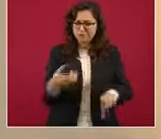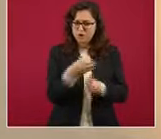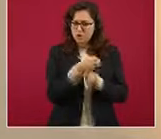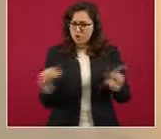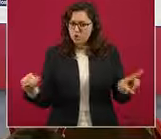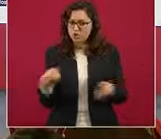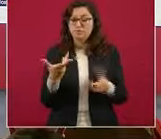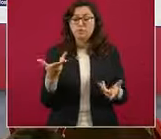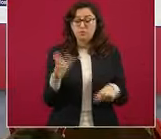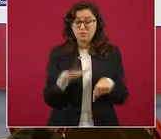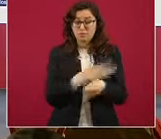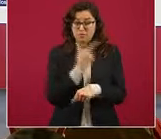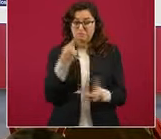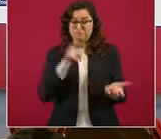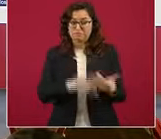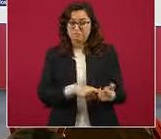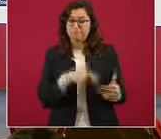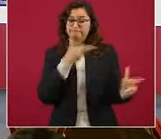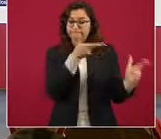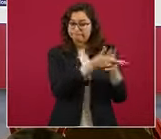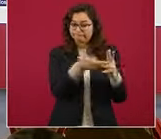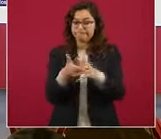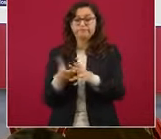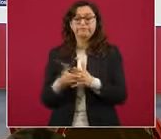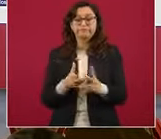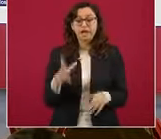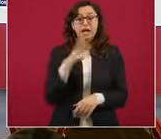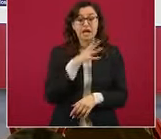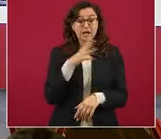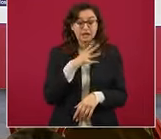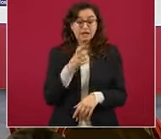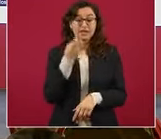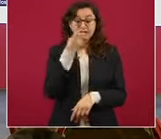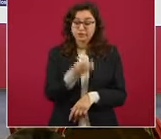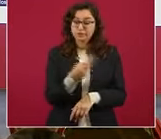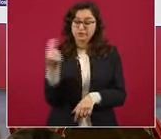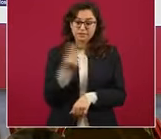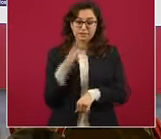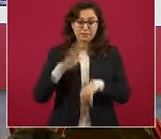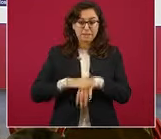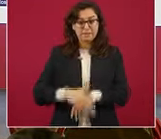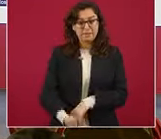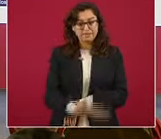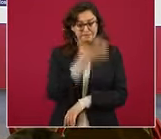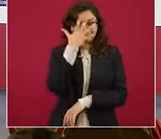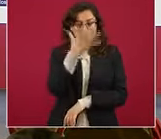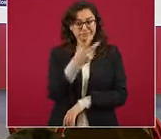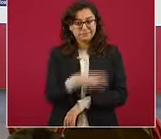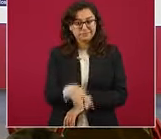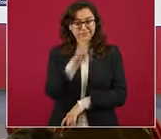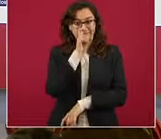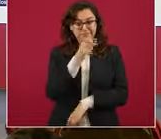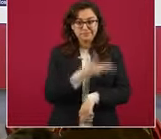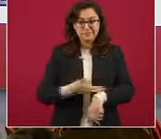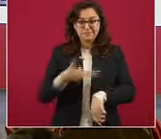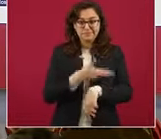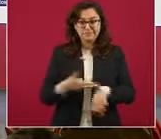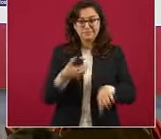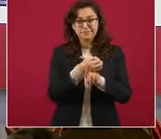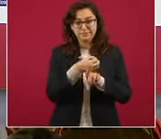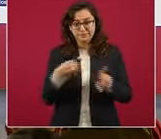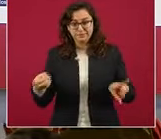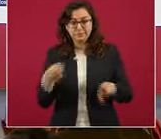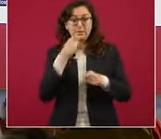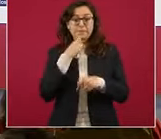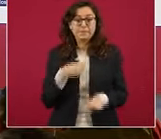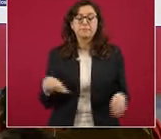eventos importantes y la intención es poder regular con mayor fuerza legal estos centros. Igual